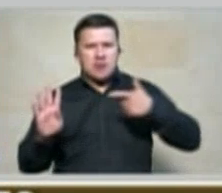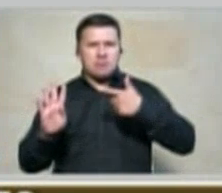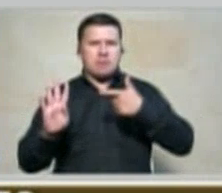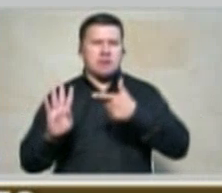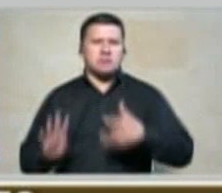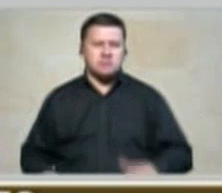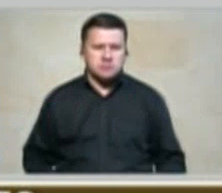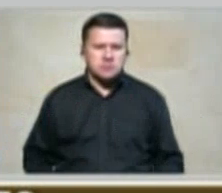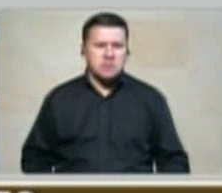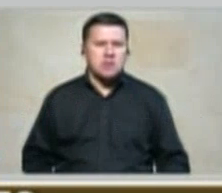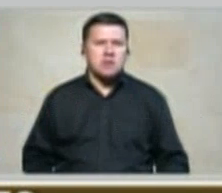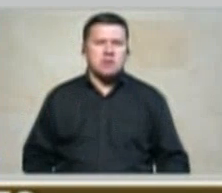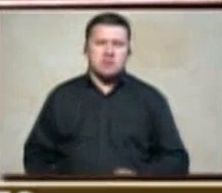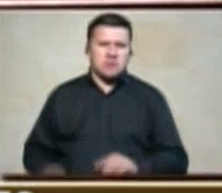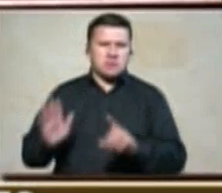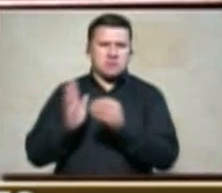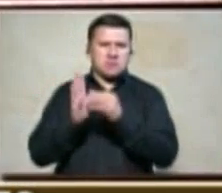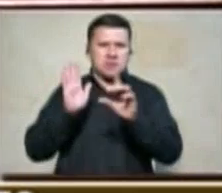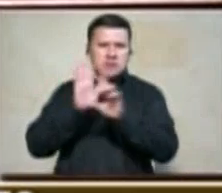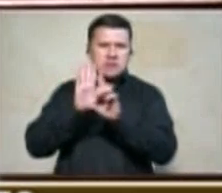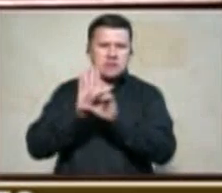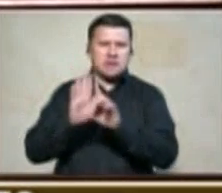asesinadas en vigencia de esta ley.